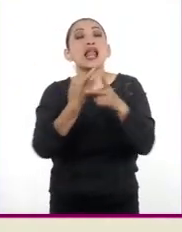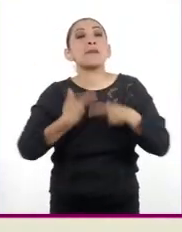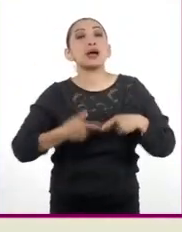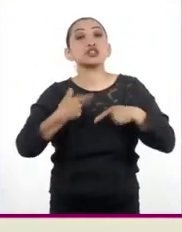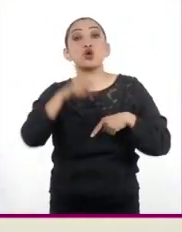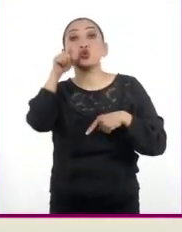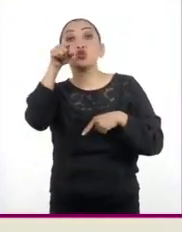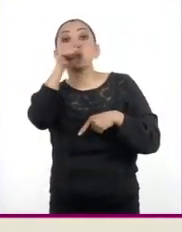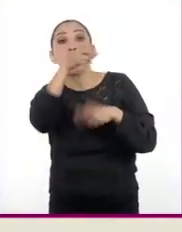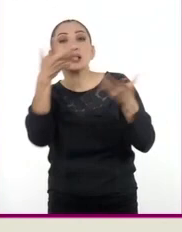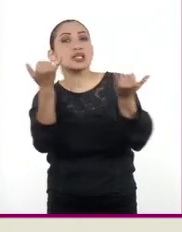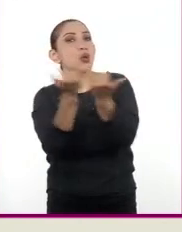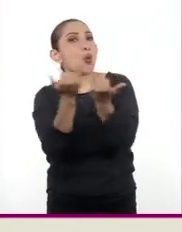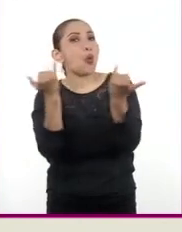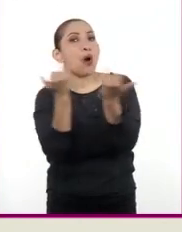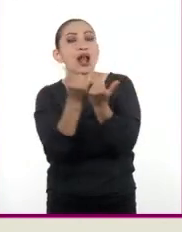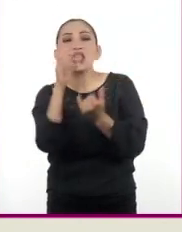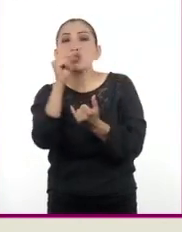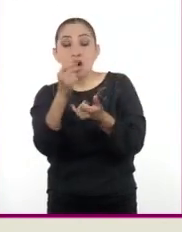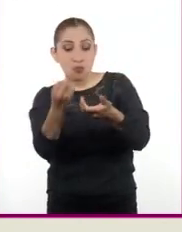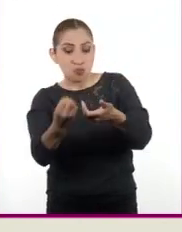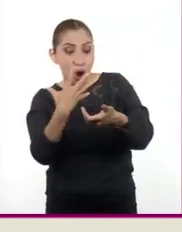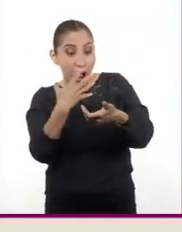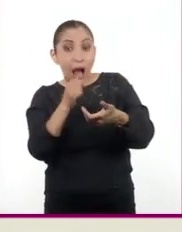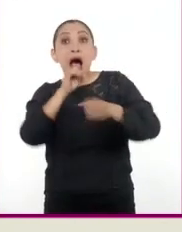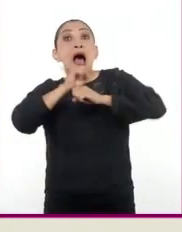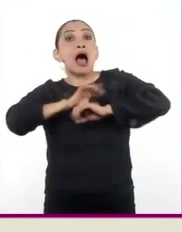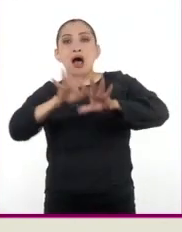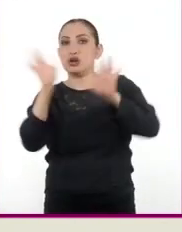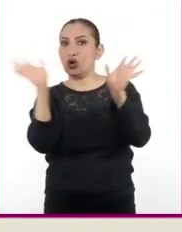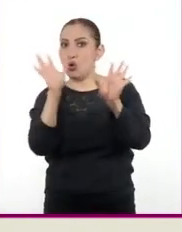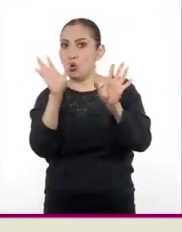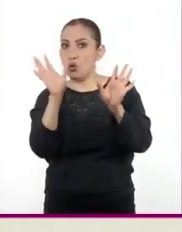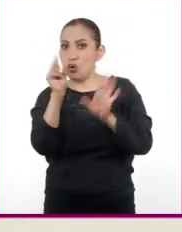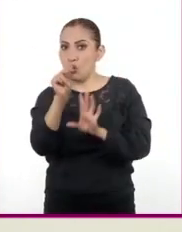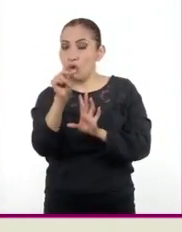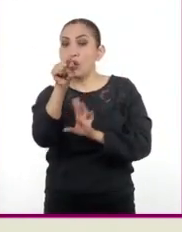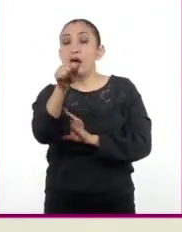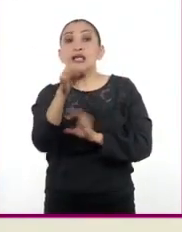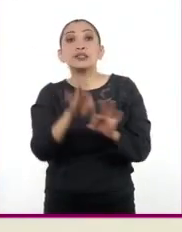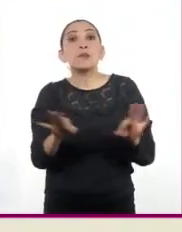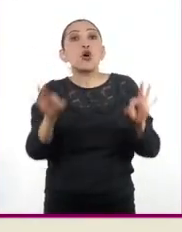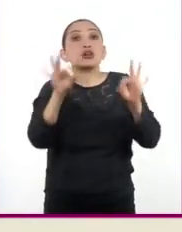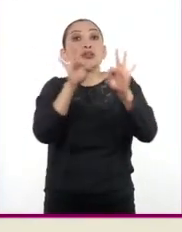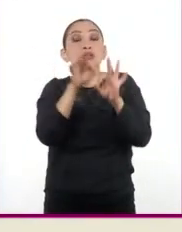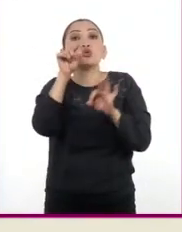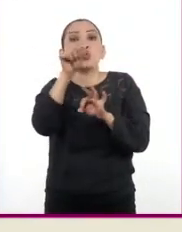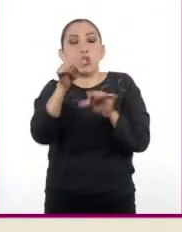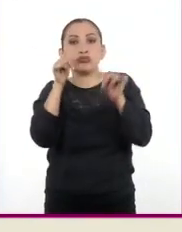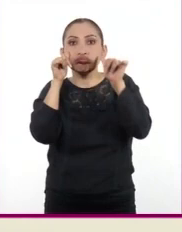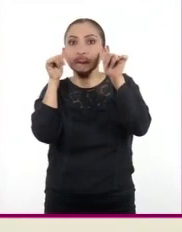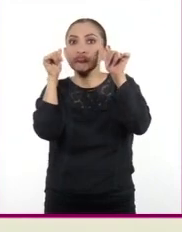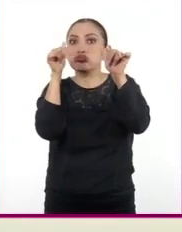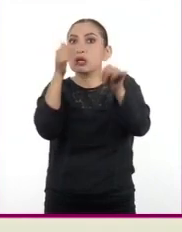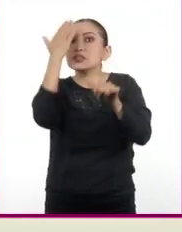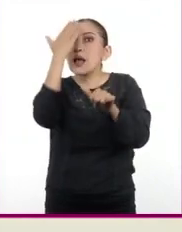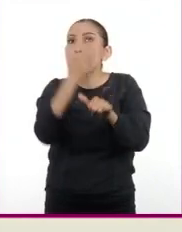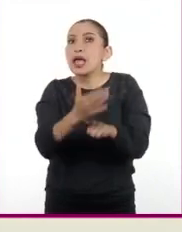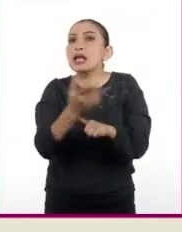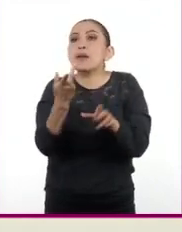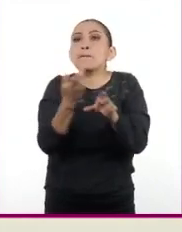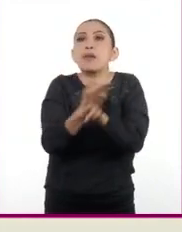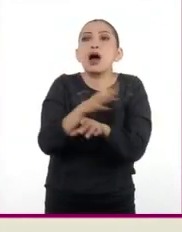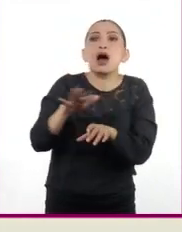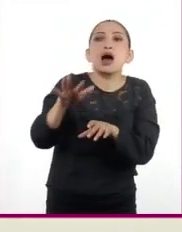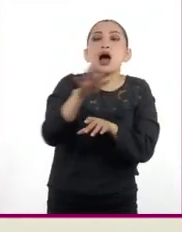personas a identificar y no difundir fake news. Les recordamos que es importante que se mantengan informadas e